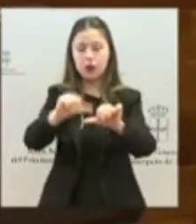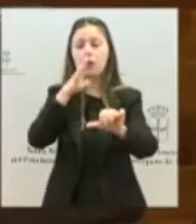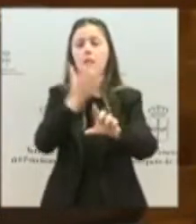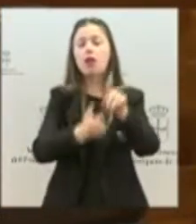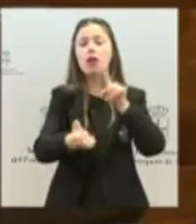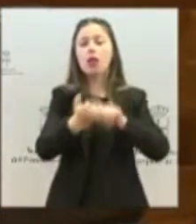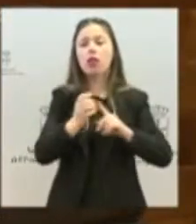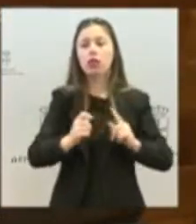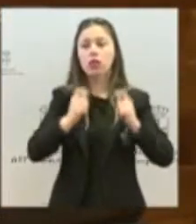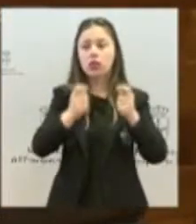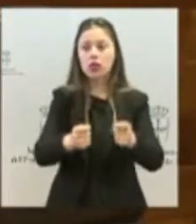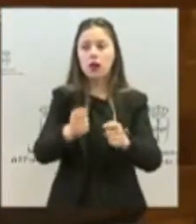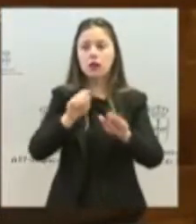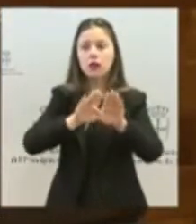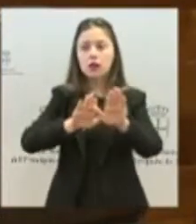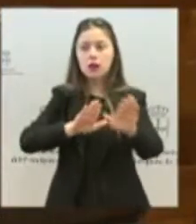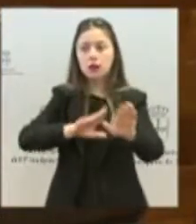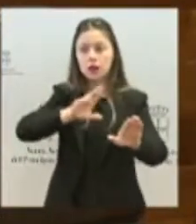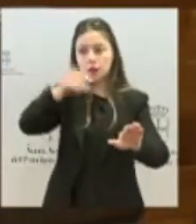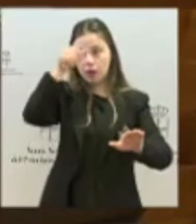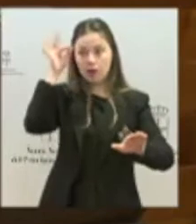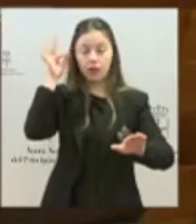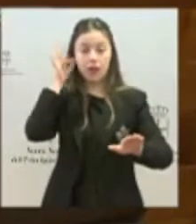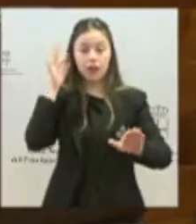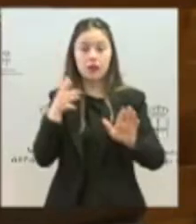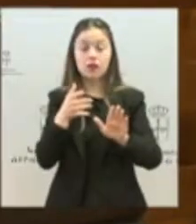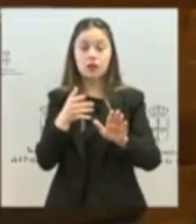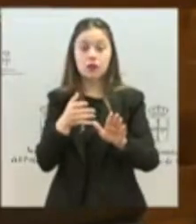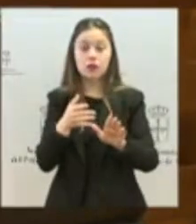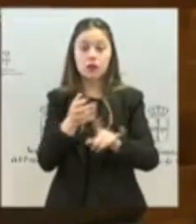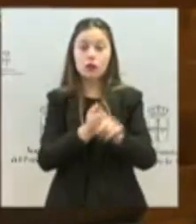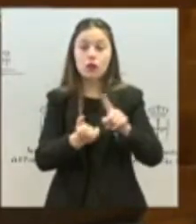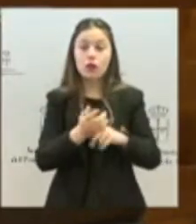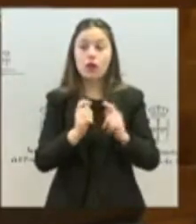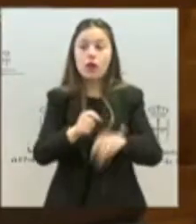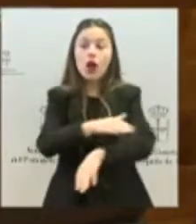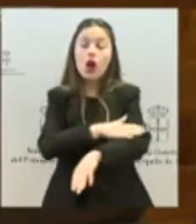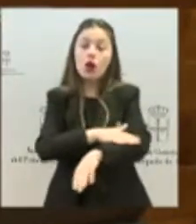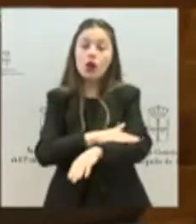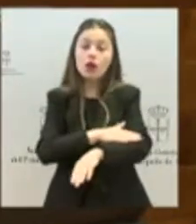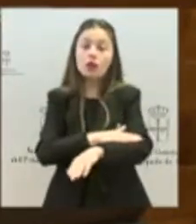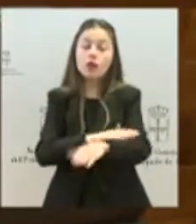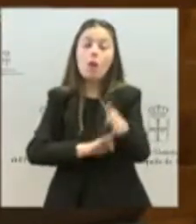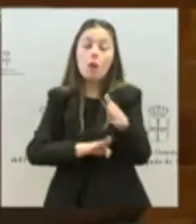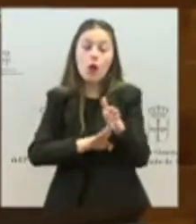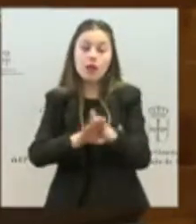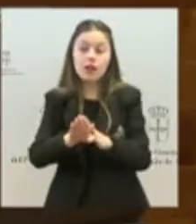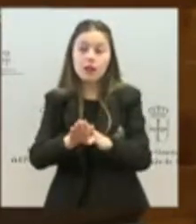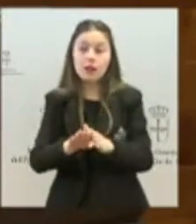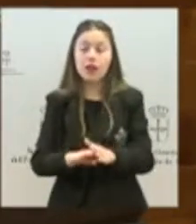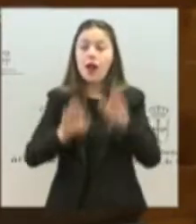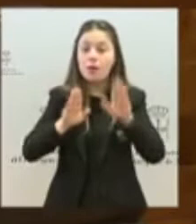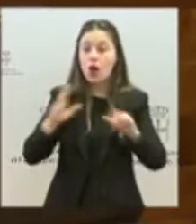vecinas, precisamente la solución la dieron gobiernos progresistas, pero ni jodimos la vida a los vecinos, ni somos